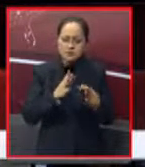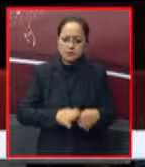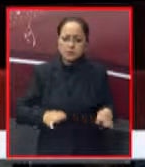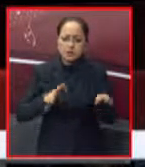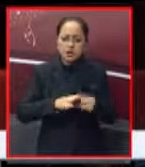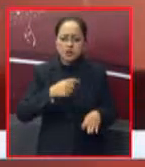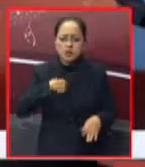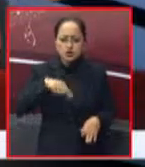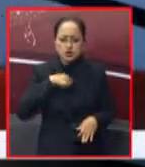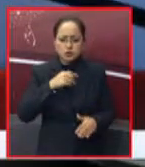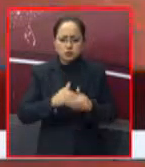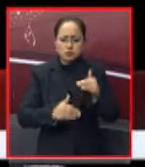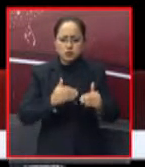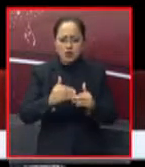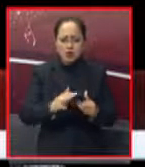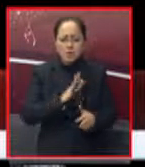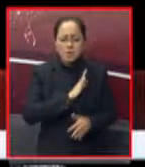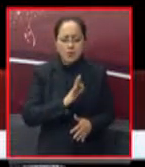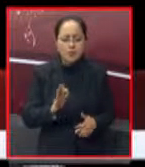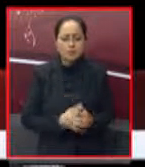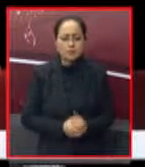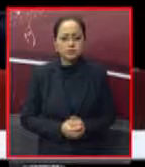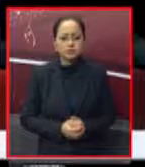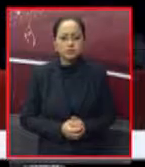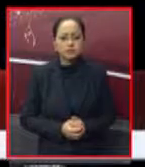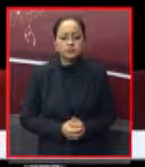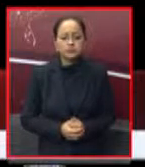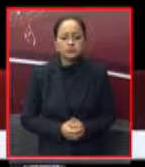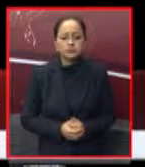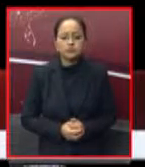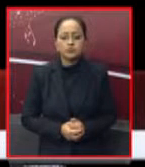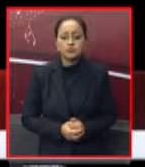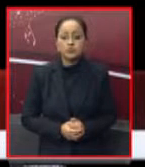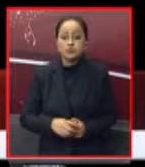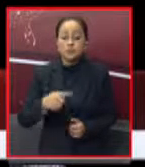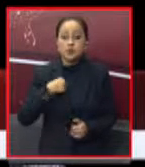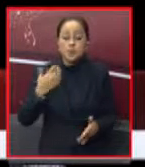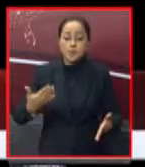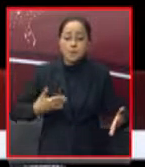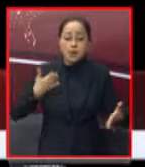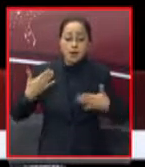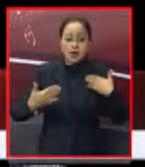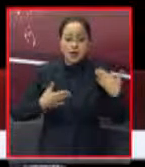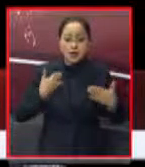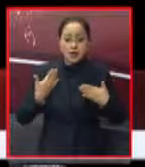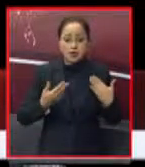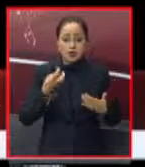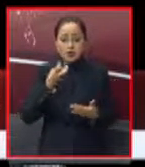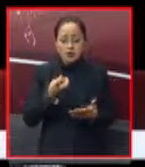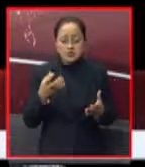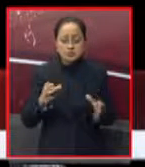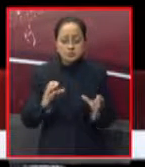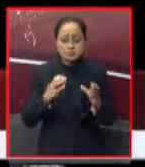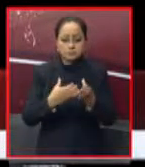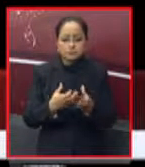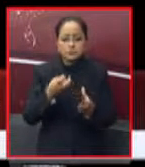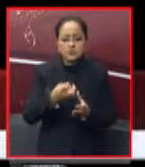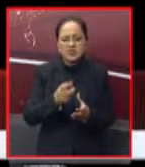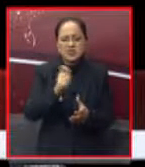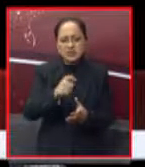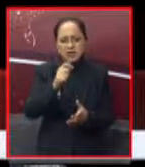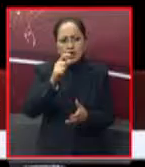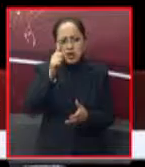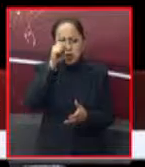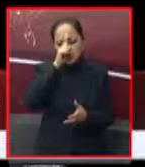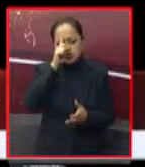primer paso. Me congratulo de que sea este consejo técnico un consejo que